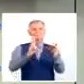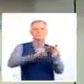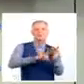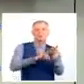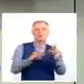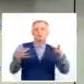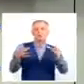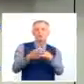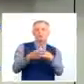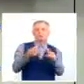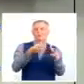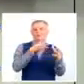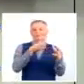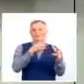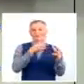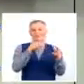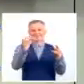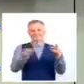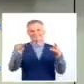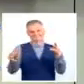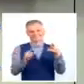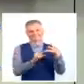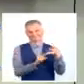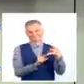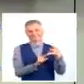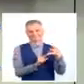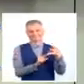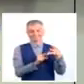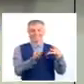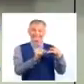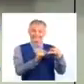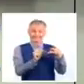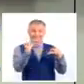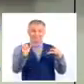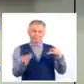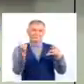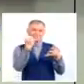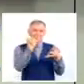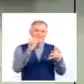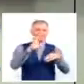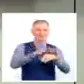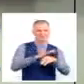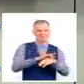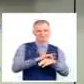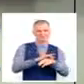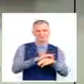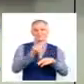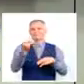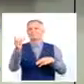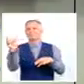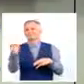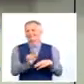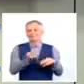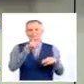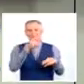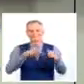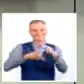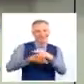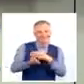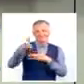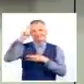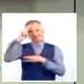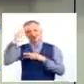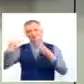bajos ingresos. Las personas pobres tienden a sufrir más enfermedades crónicas, a tener menos acceso a la salud y a la educación. Un